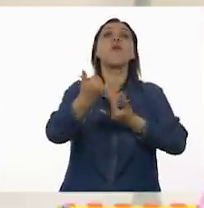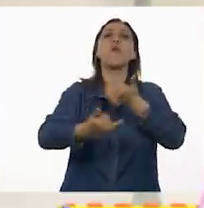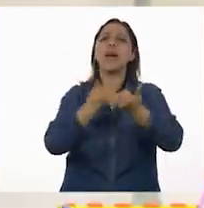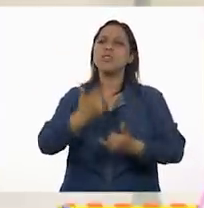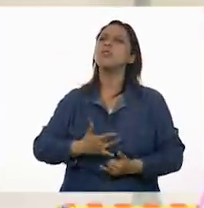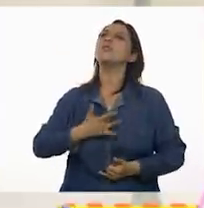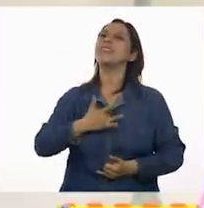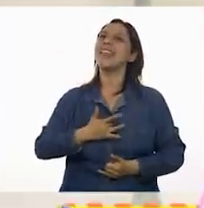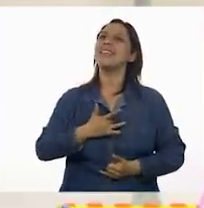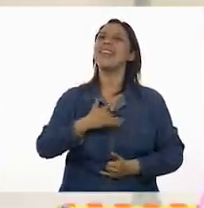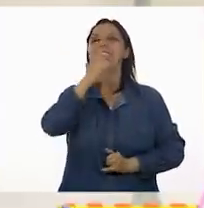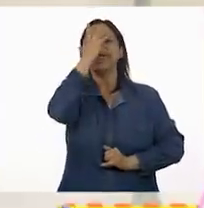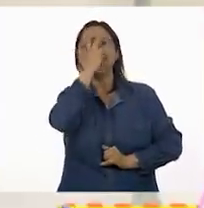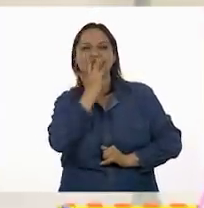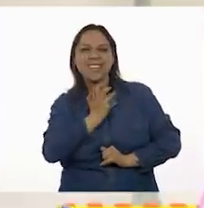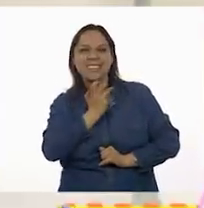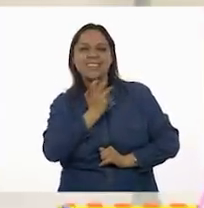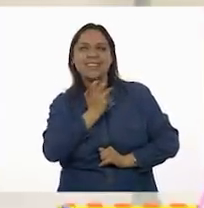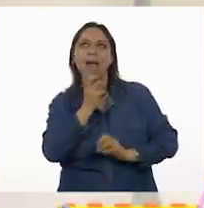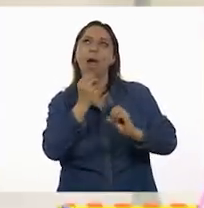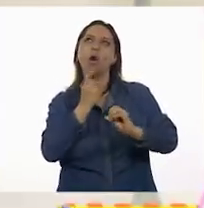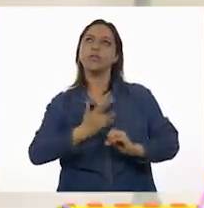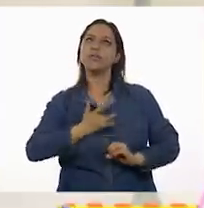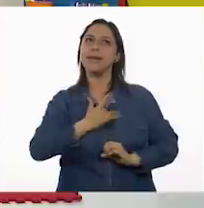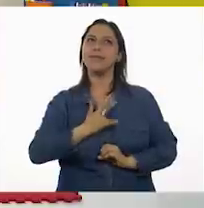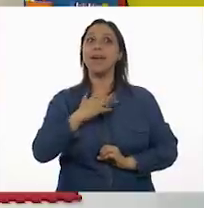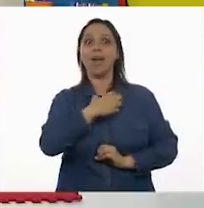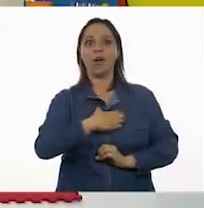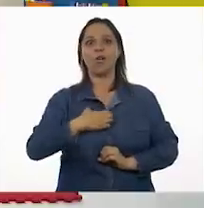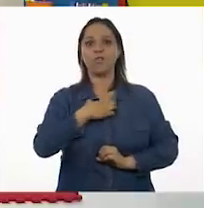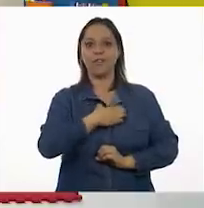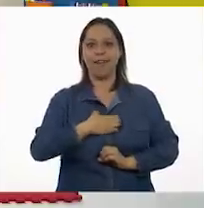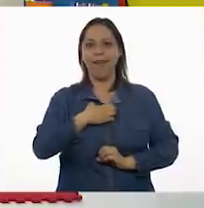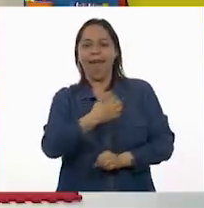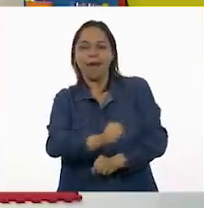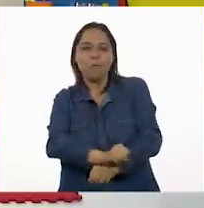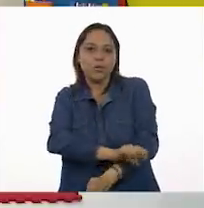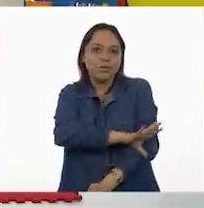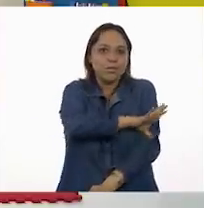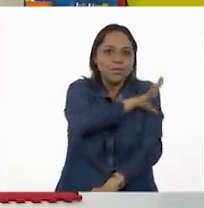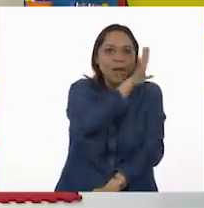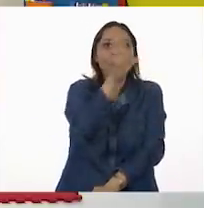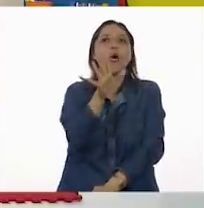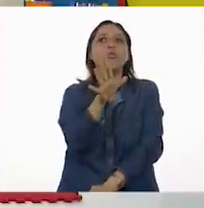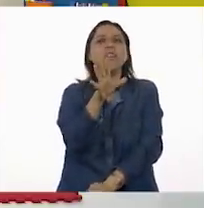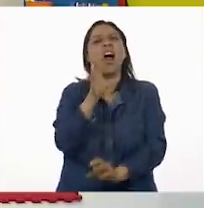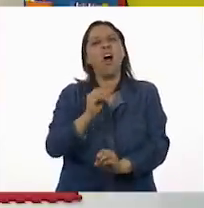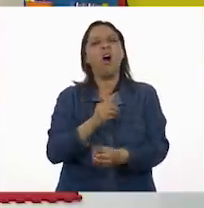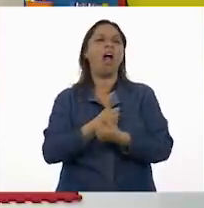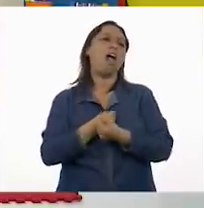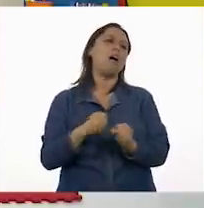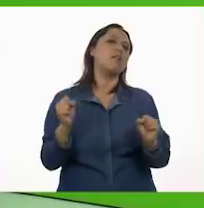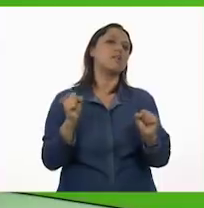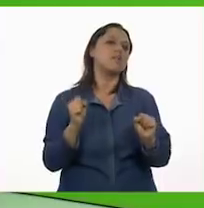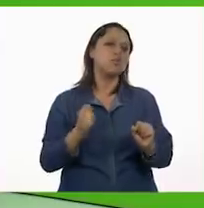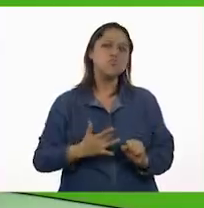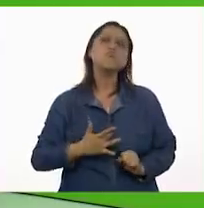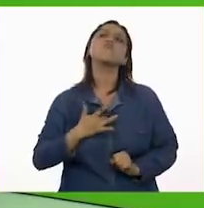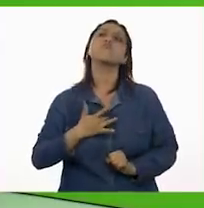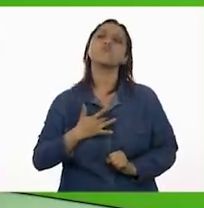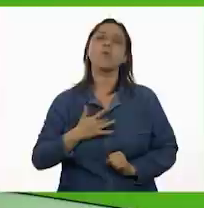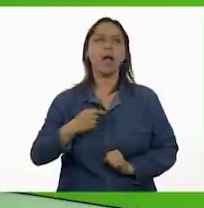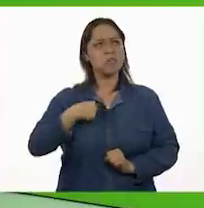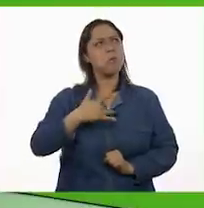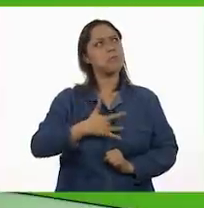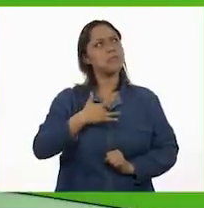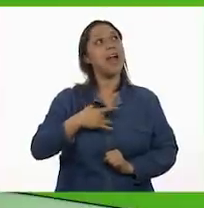¿Te sientes triste o contenta? ¿Te emociona o te desanima? Me